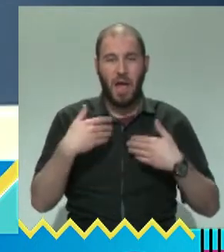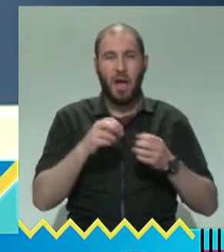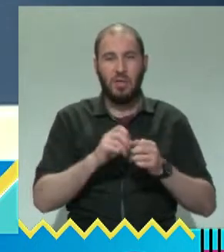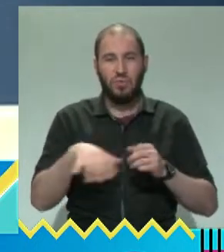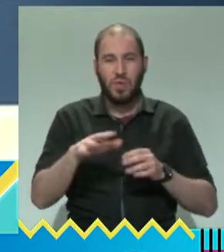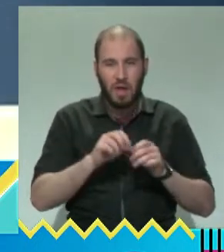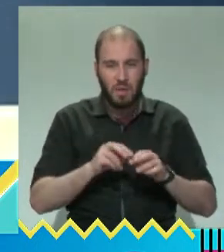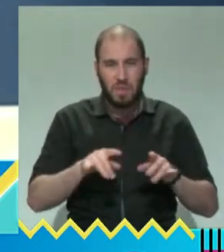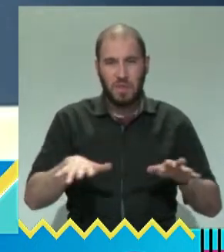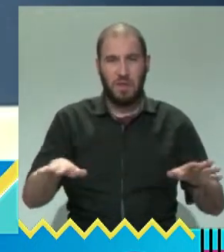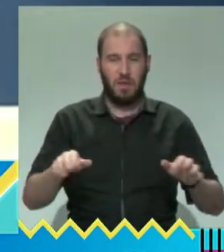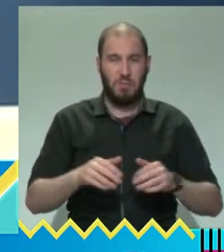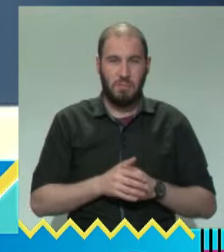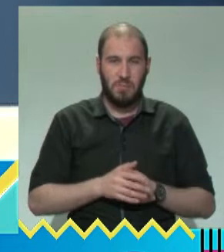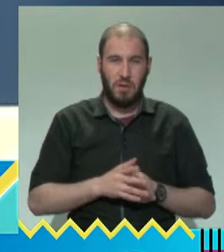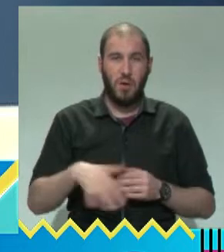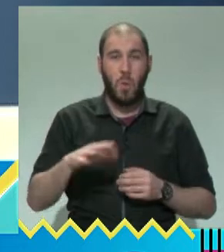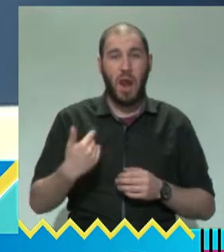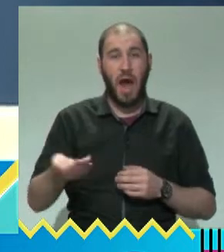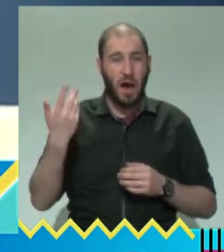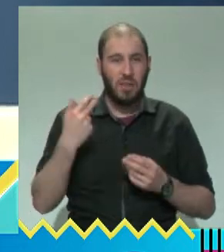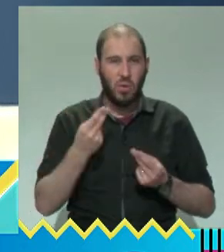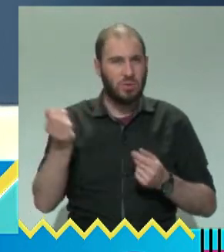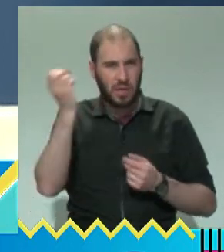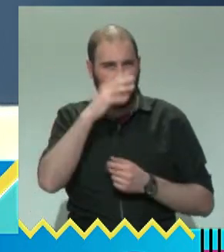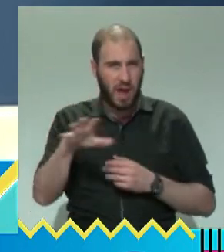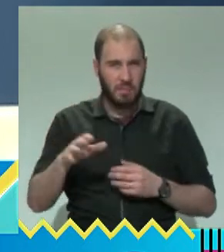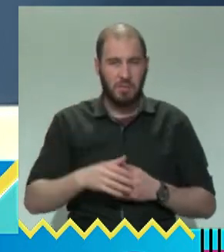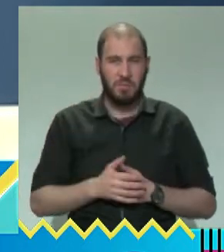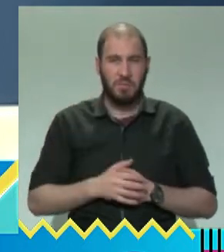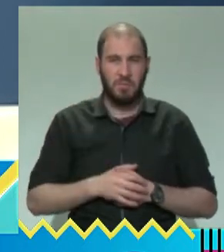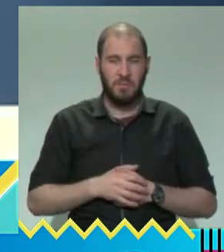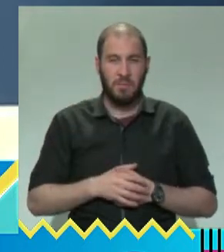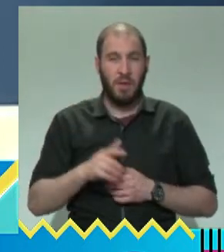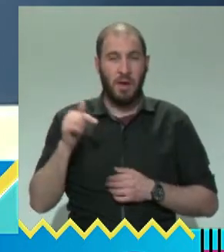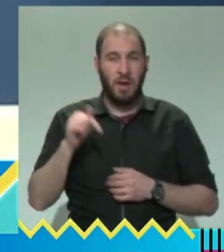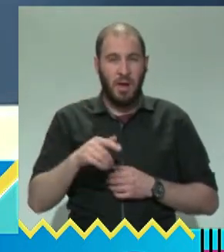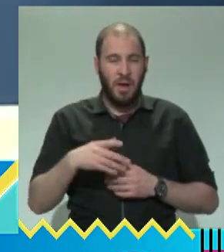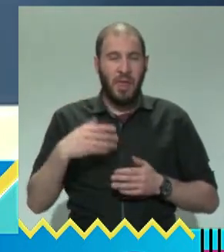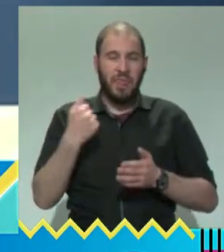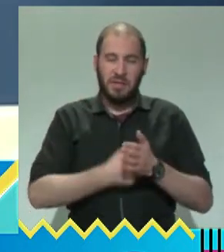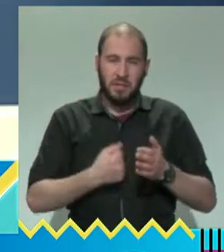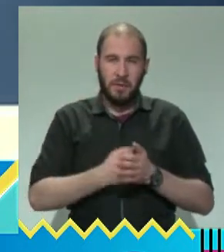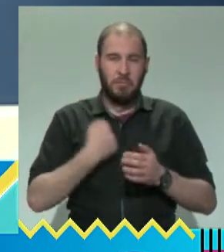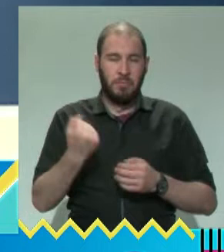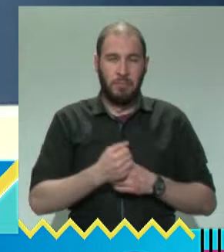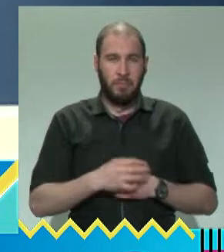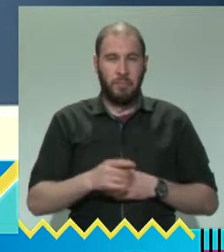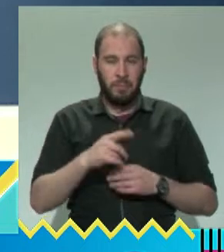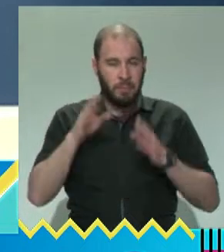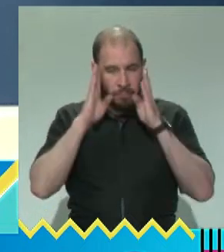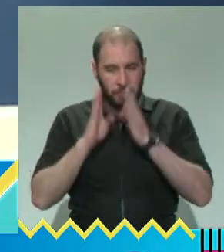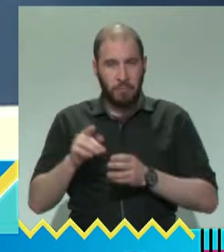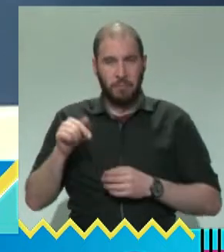urbano sobre zonas que antes tenían un uso más rural, más agrícola. Creo que ahí tenemos un enorme desafío sobre los que hay que poner